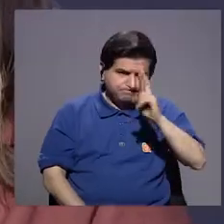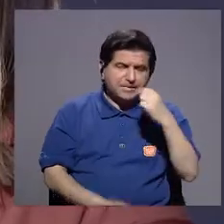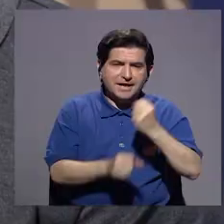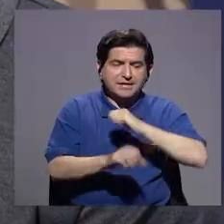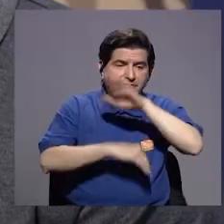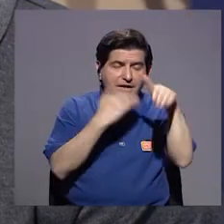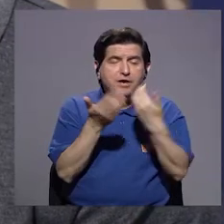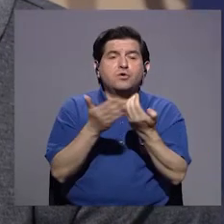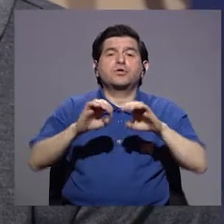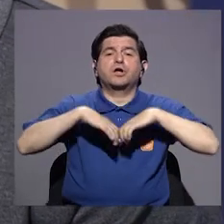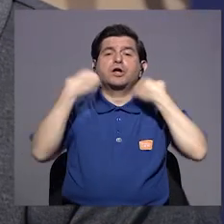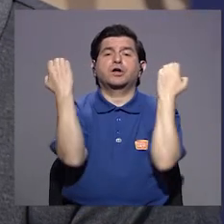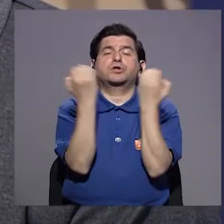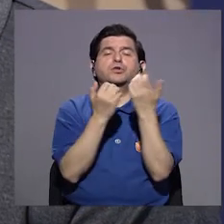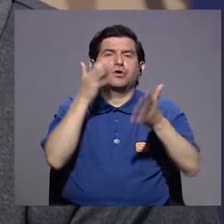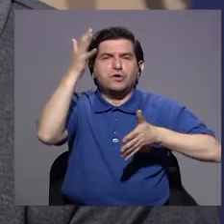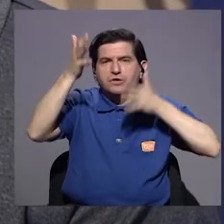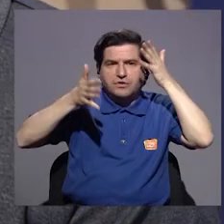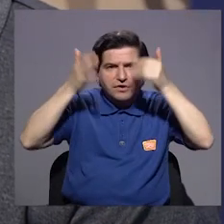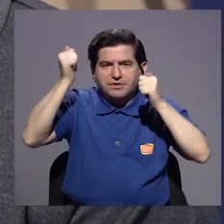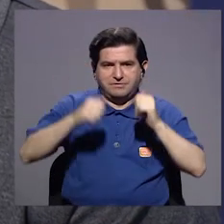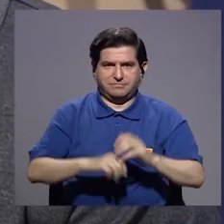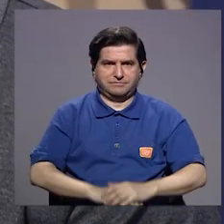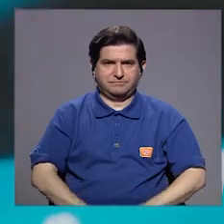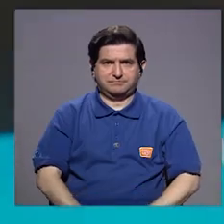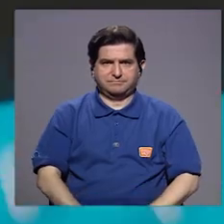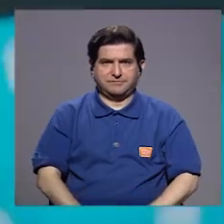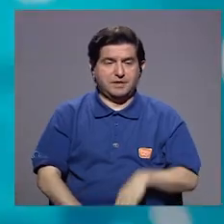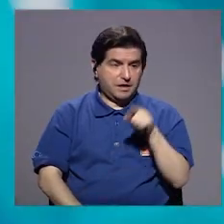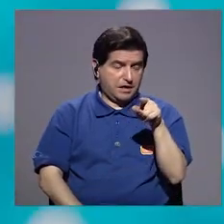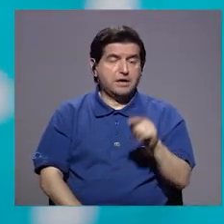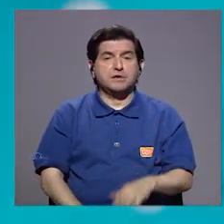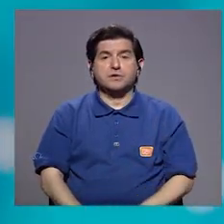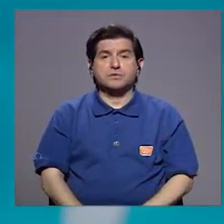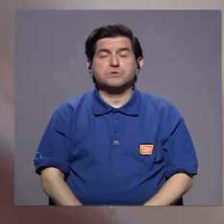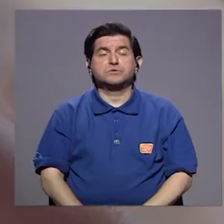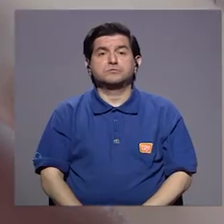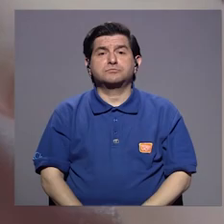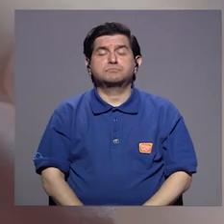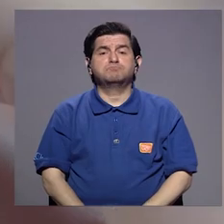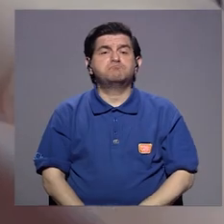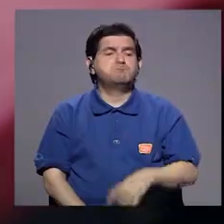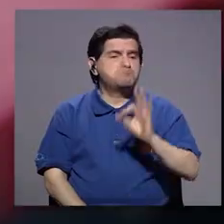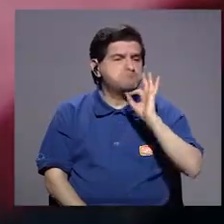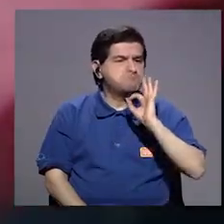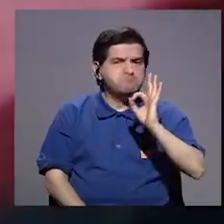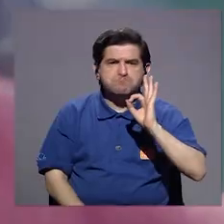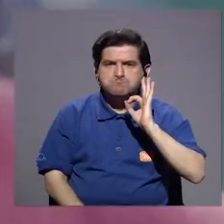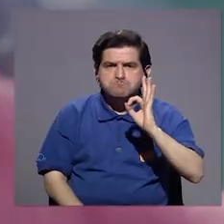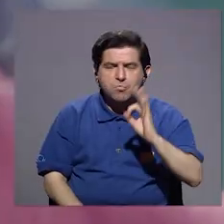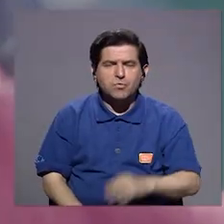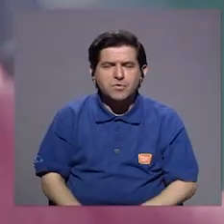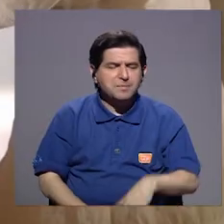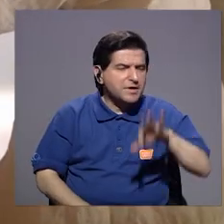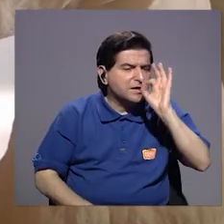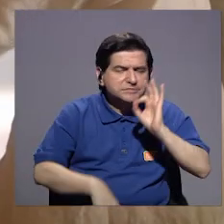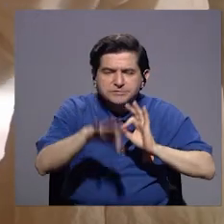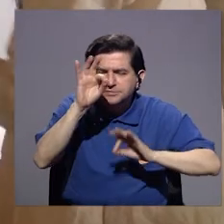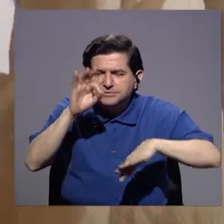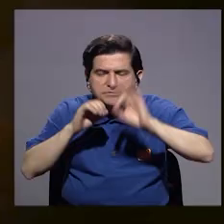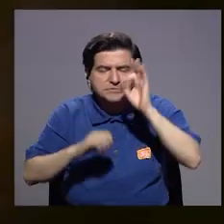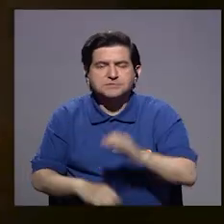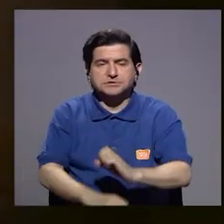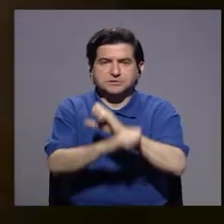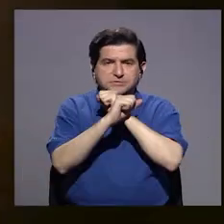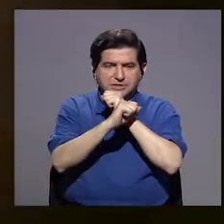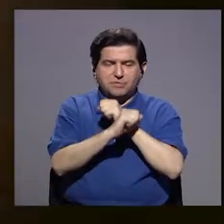trabajo de todo el equipo creativo, de que hicieron una súper fina selección